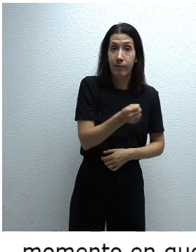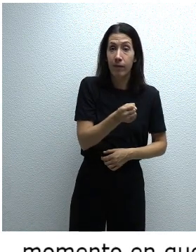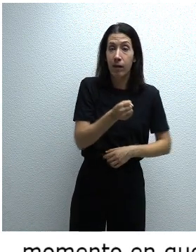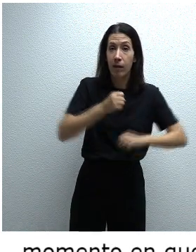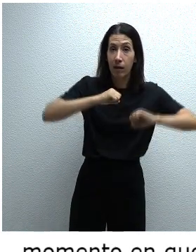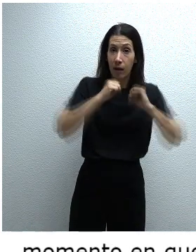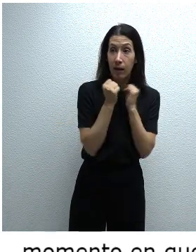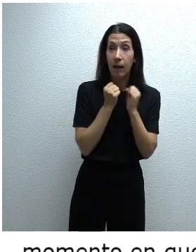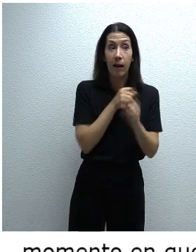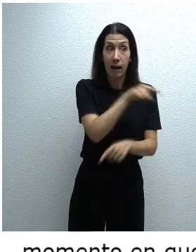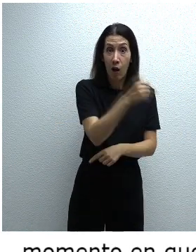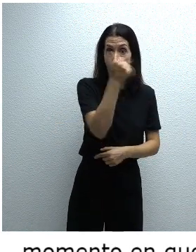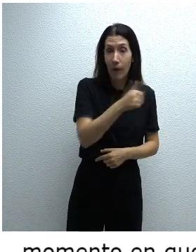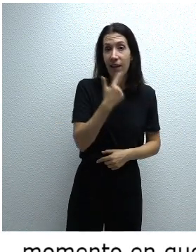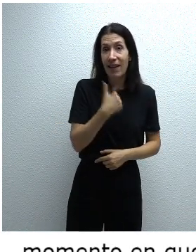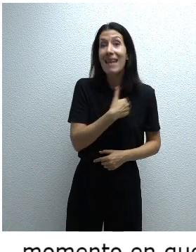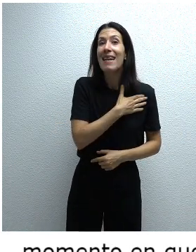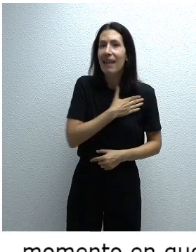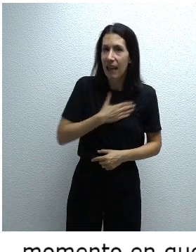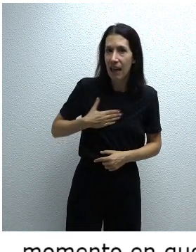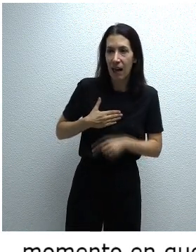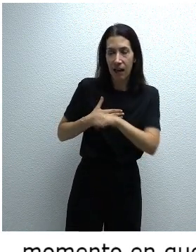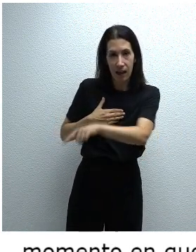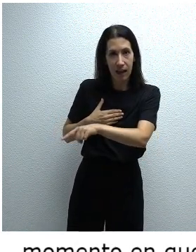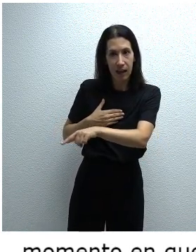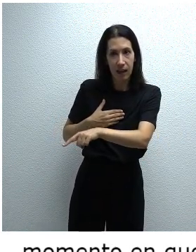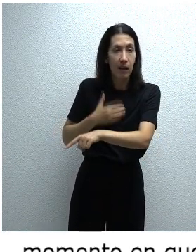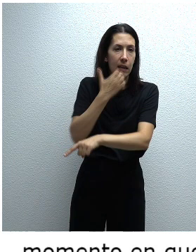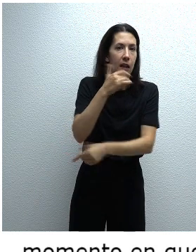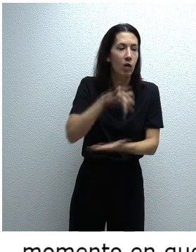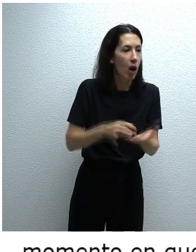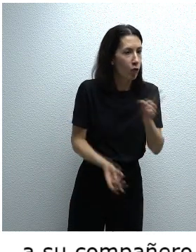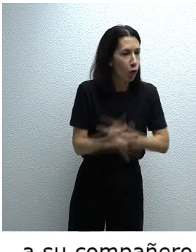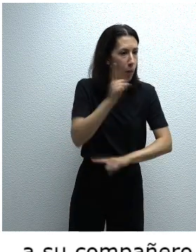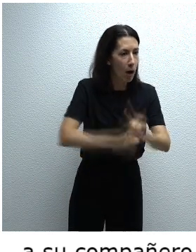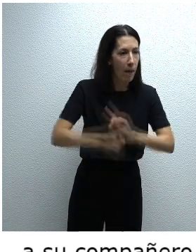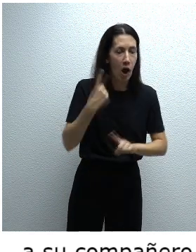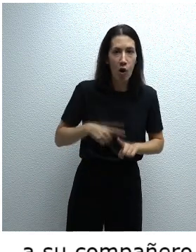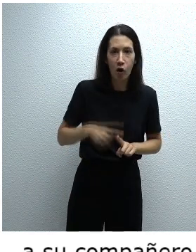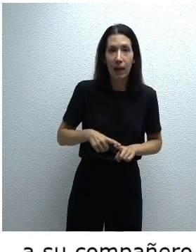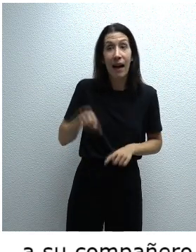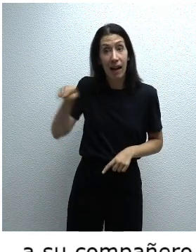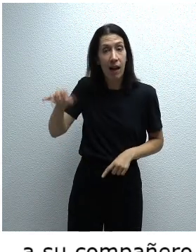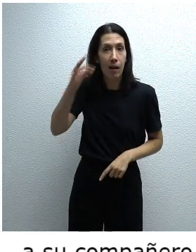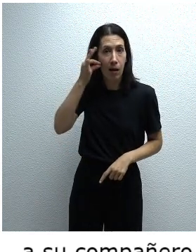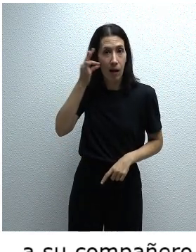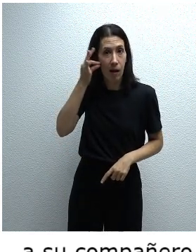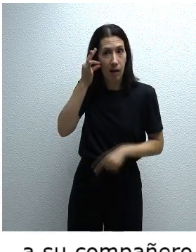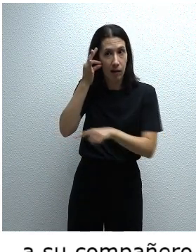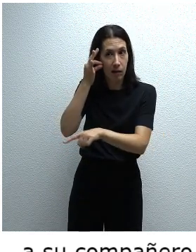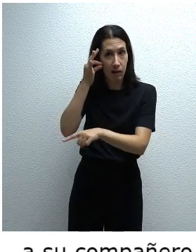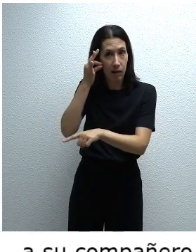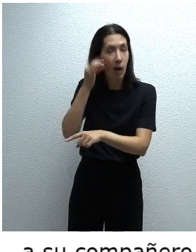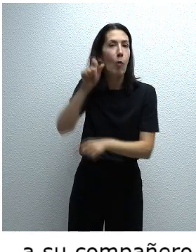le había dicho expresamente que quería que ella acudiera, si le entraba en una crisis, que acudiera ella a ser la